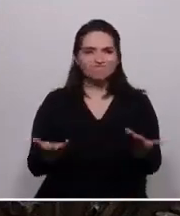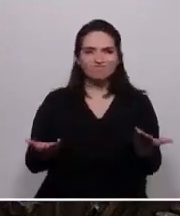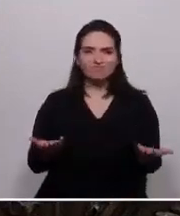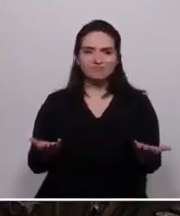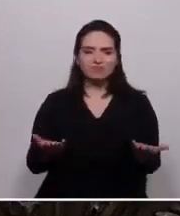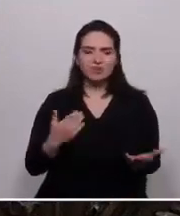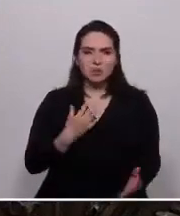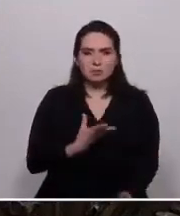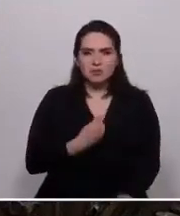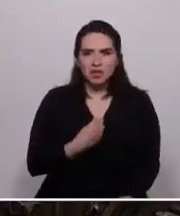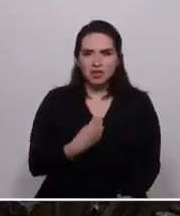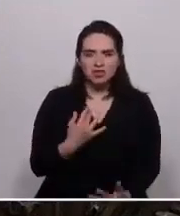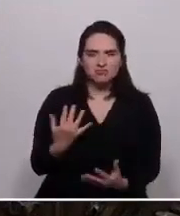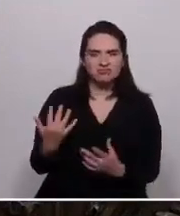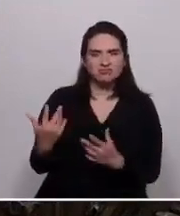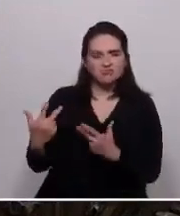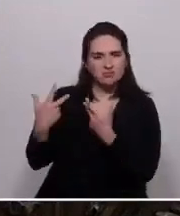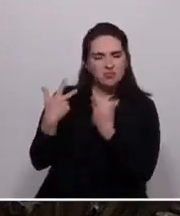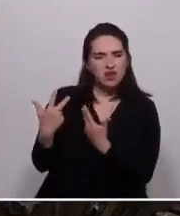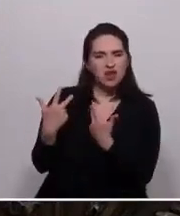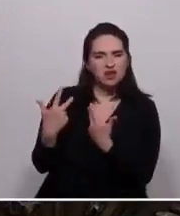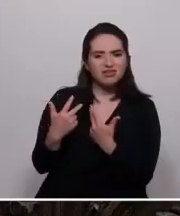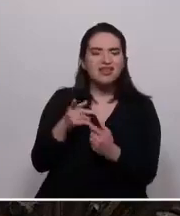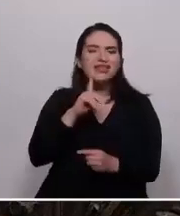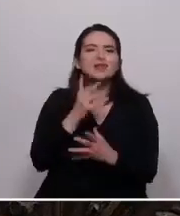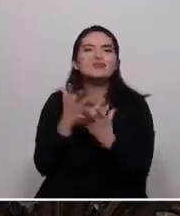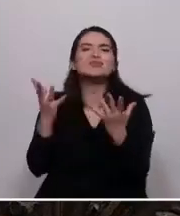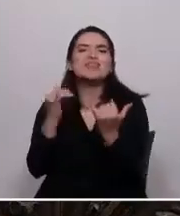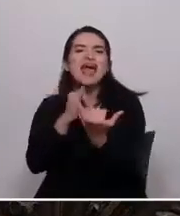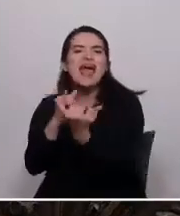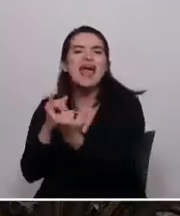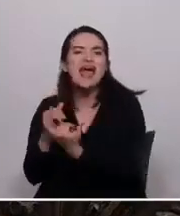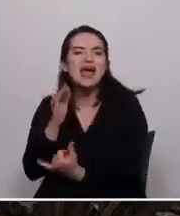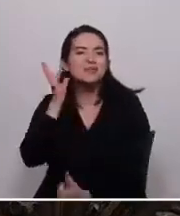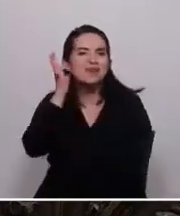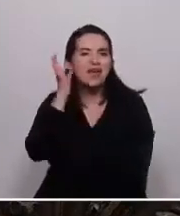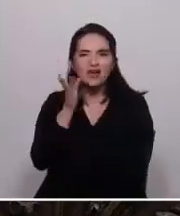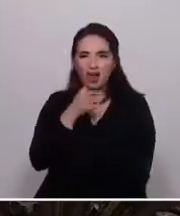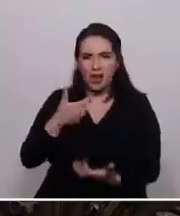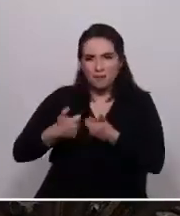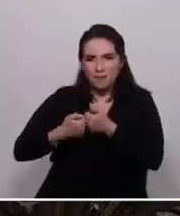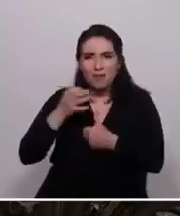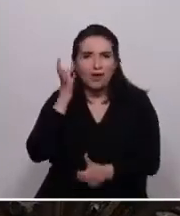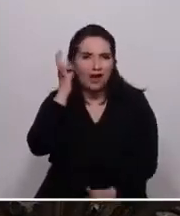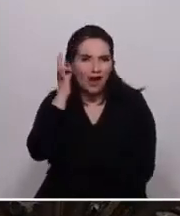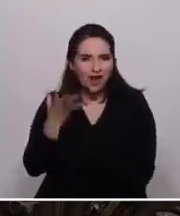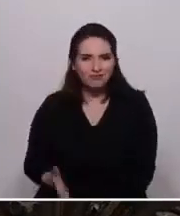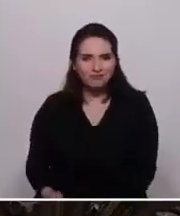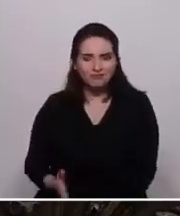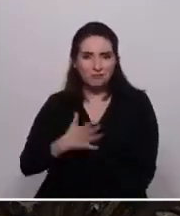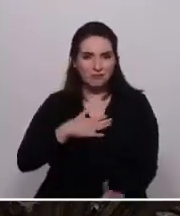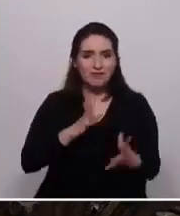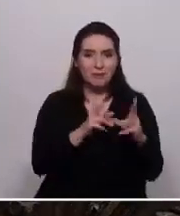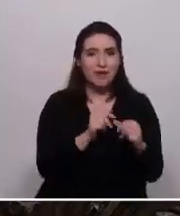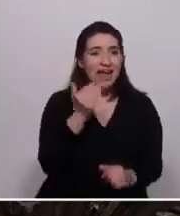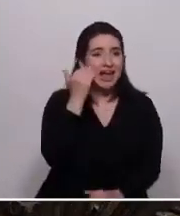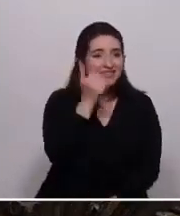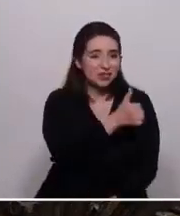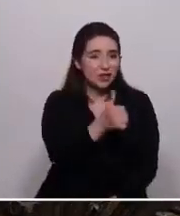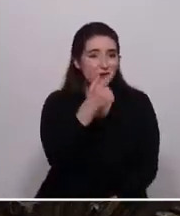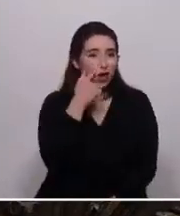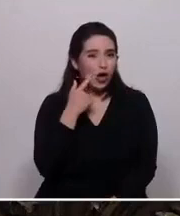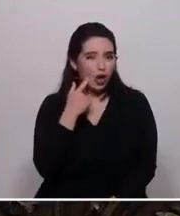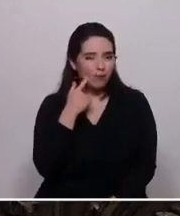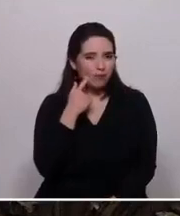me molestaran por tener muchas amigas, pero ninguna polola. Temía que en mi familia de casi puro hombre fuera evidente mi